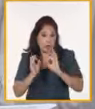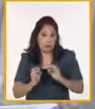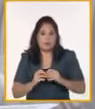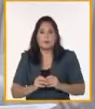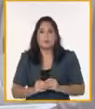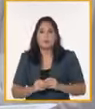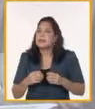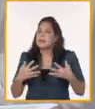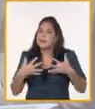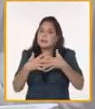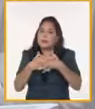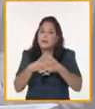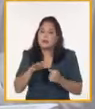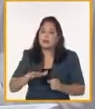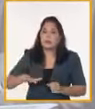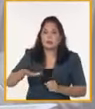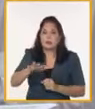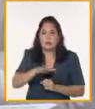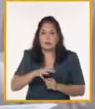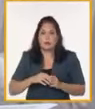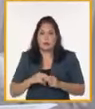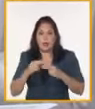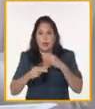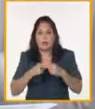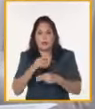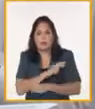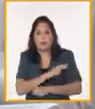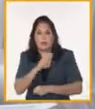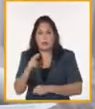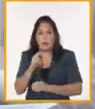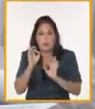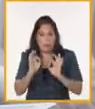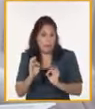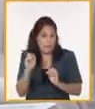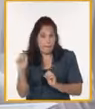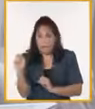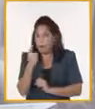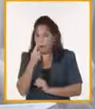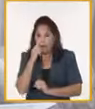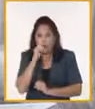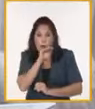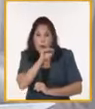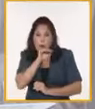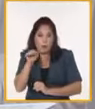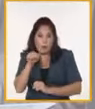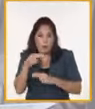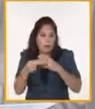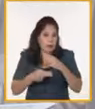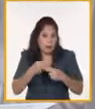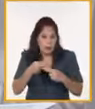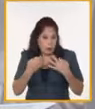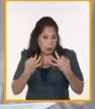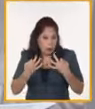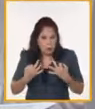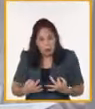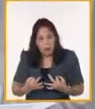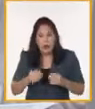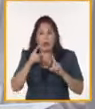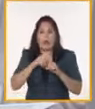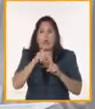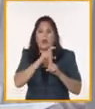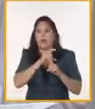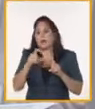entramado social que que construye la Revolución y por eso es que también por primera vez en las normas hay una mirada a estos temas